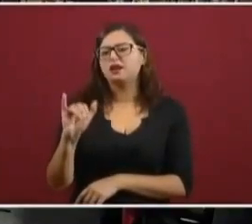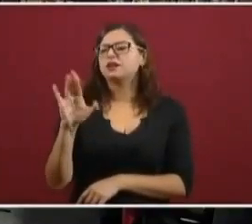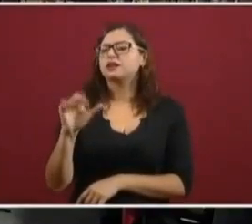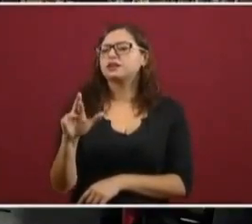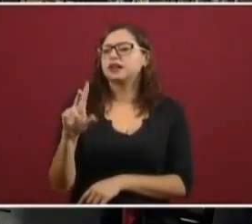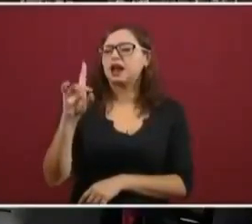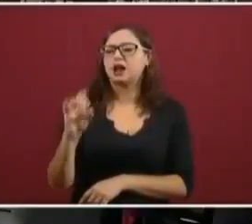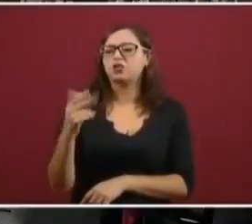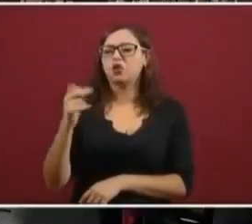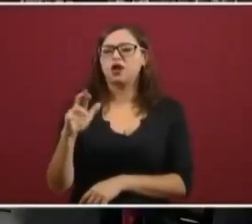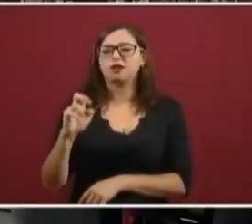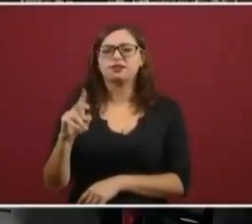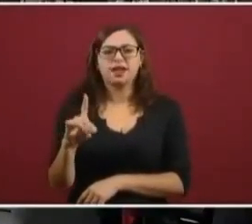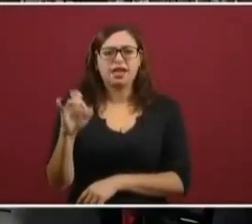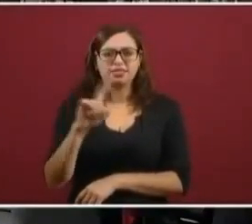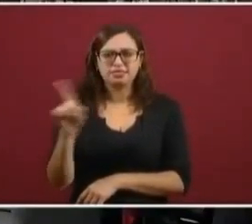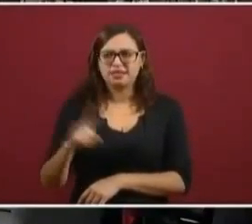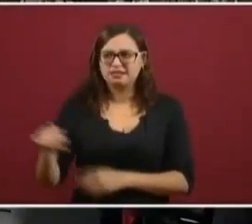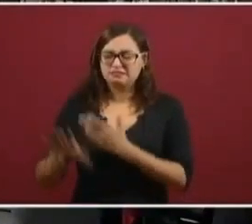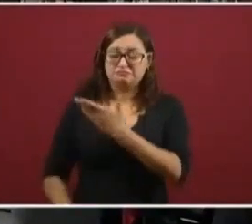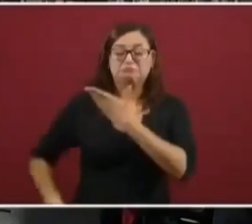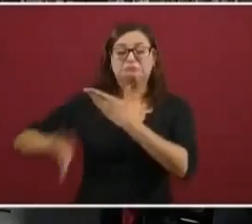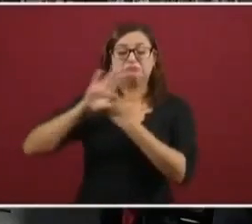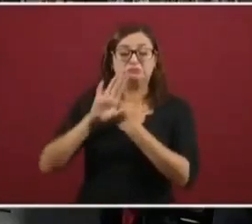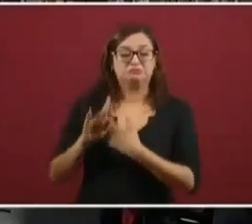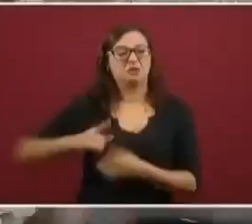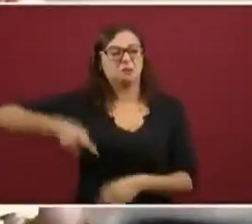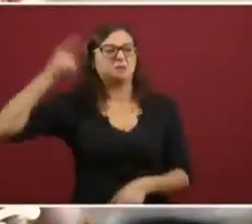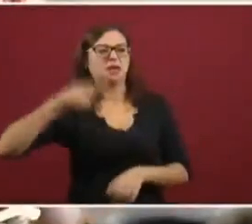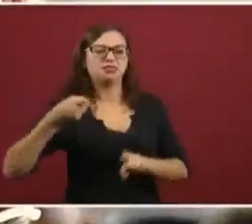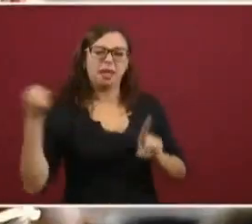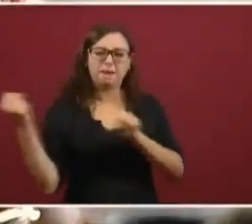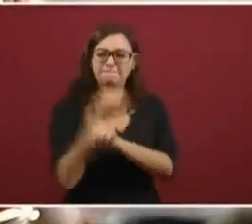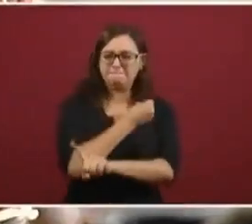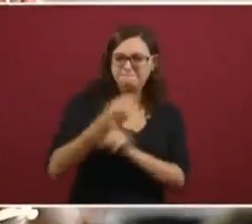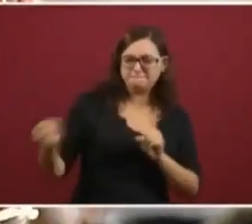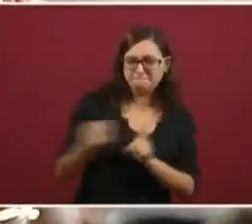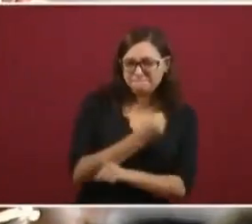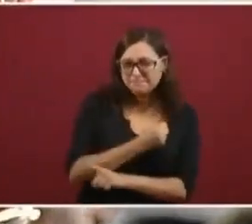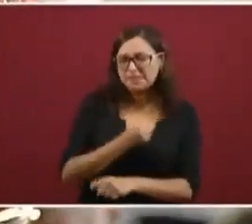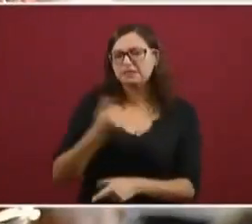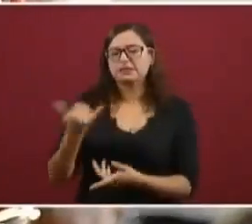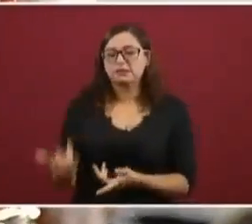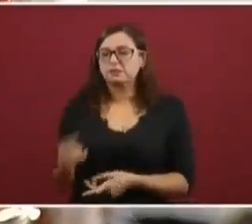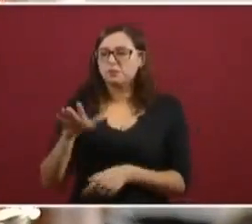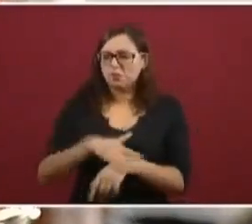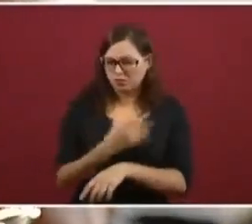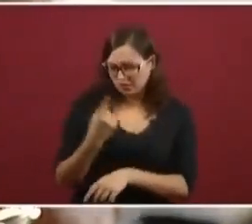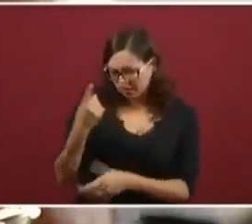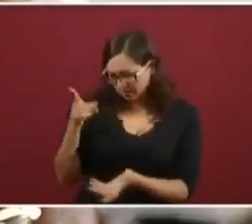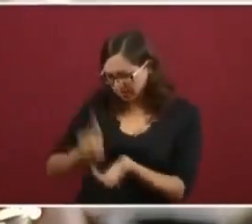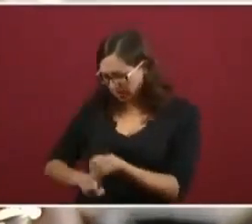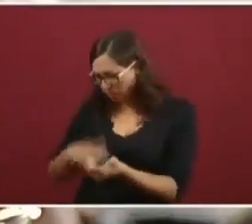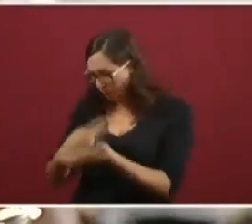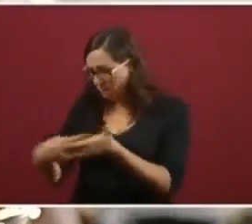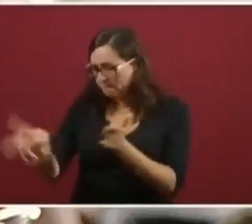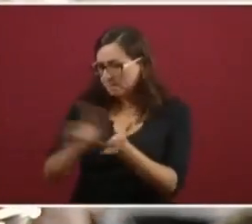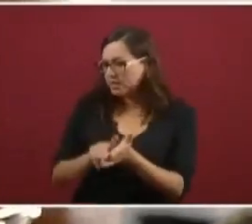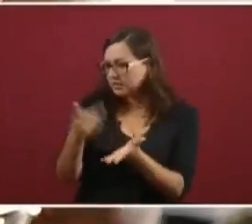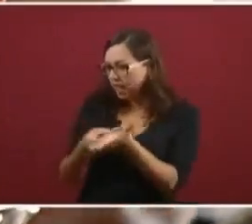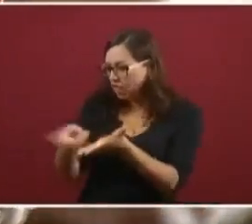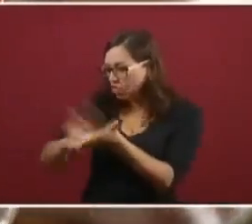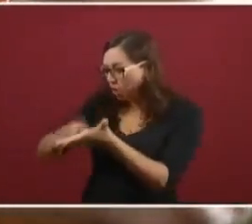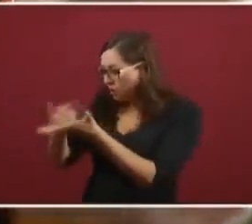Hernández Todo esto por haber denunciado la corrupción de plazas clonadas que Pemex tiene supuestamente con el